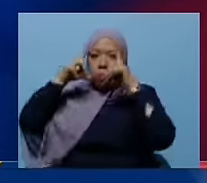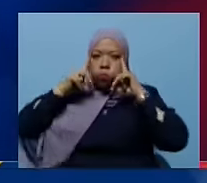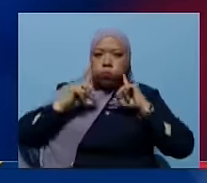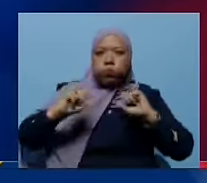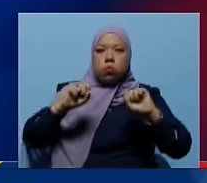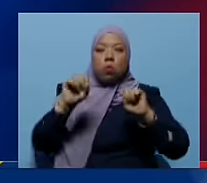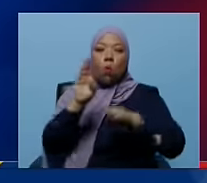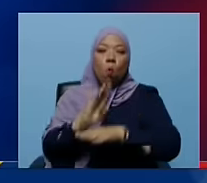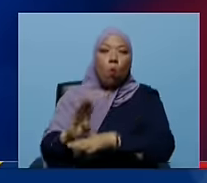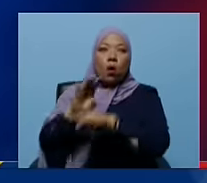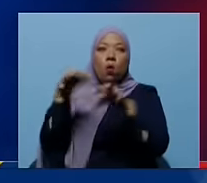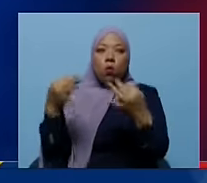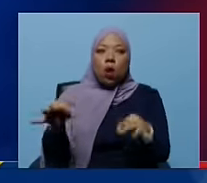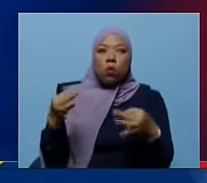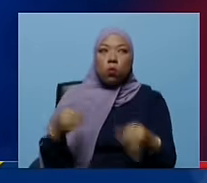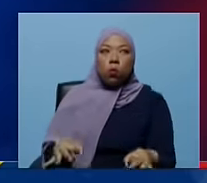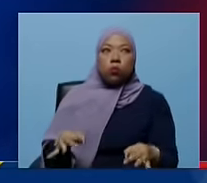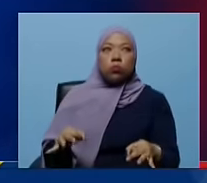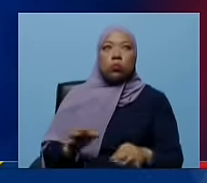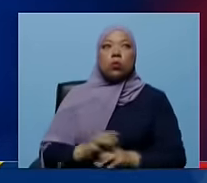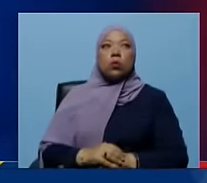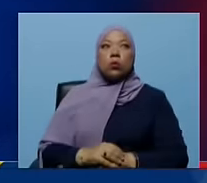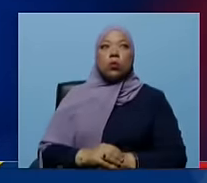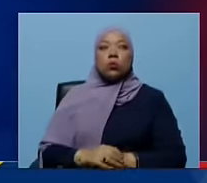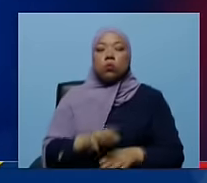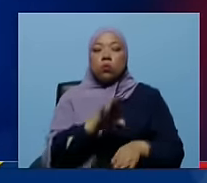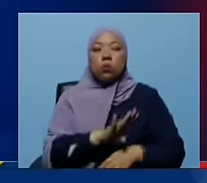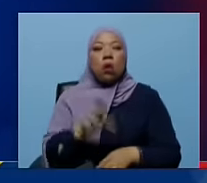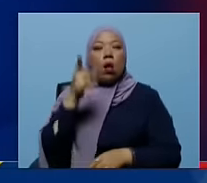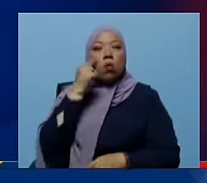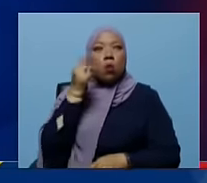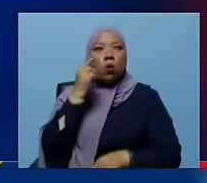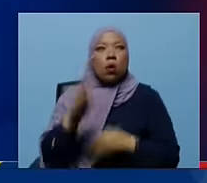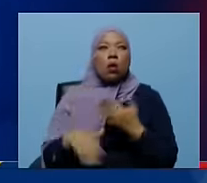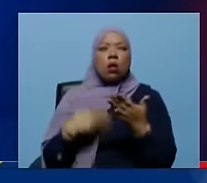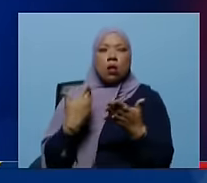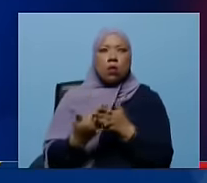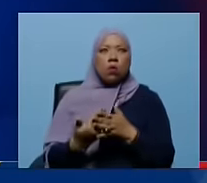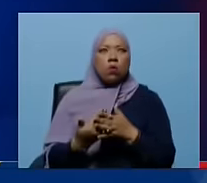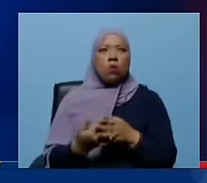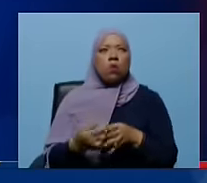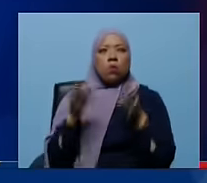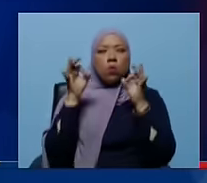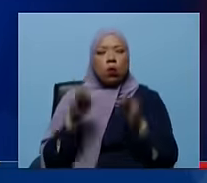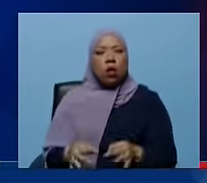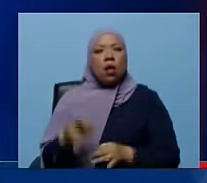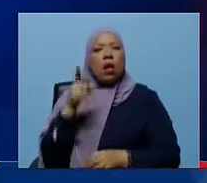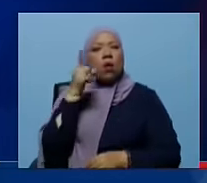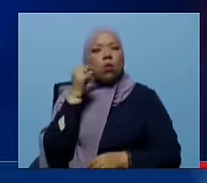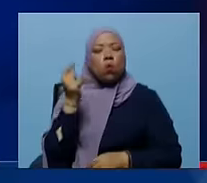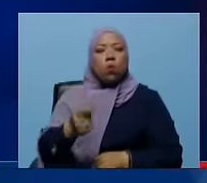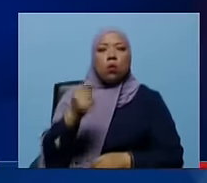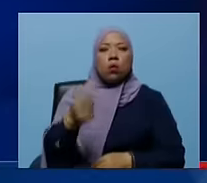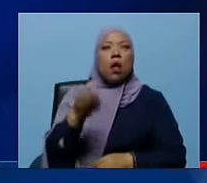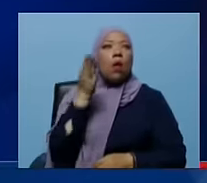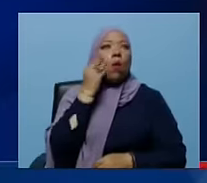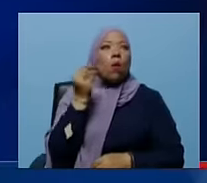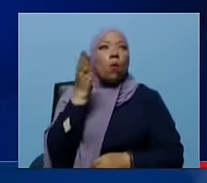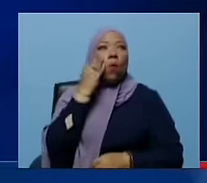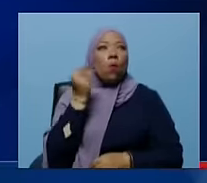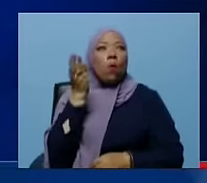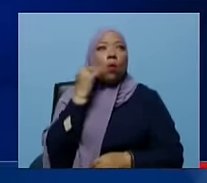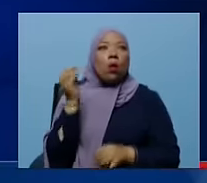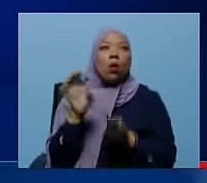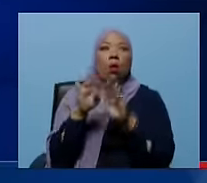de protección civil en condiciones de tragedia. Es una fuerza de tarea de gran experiencia que ha estado